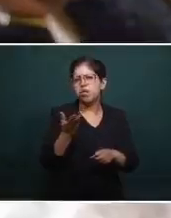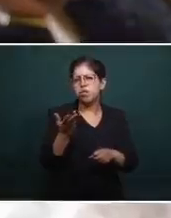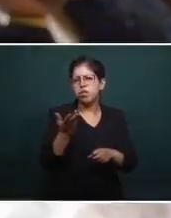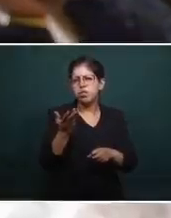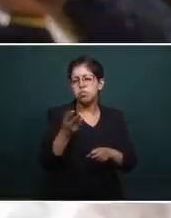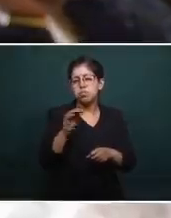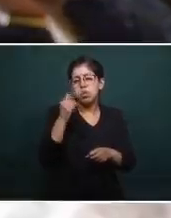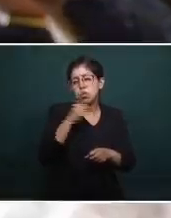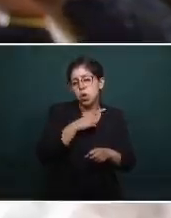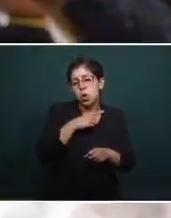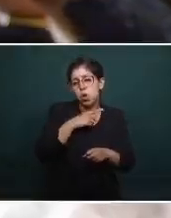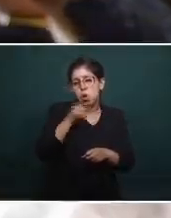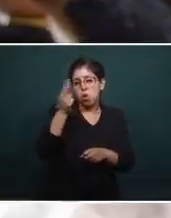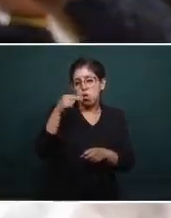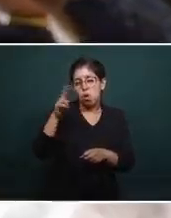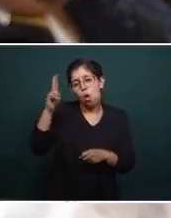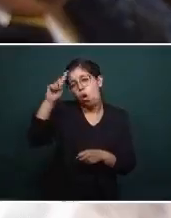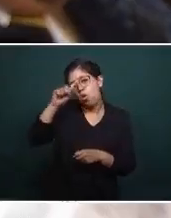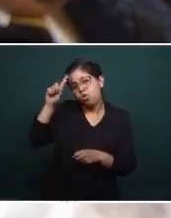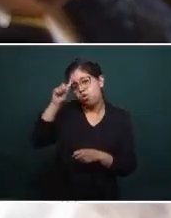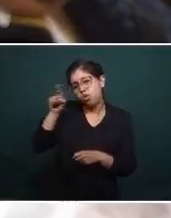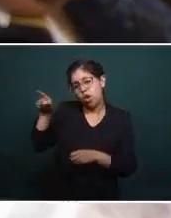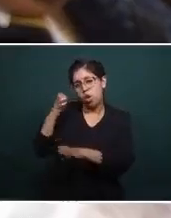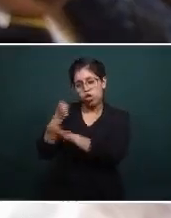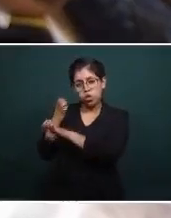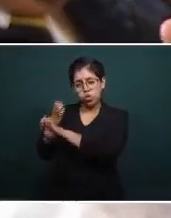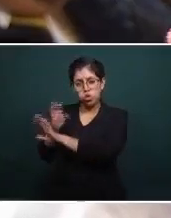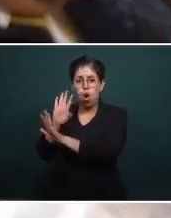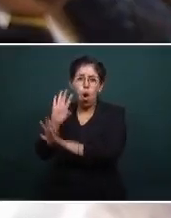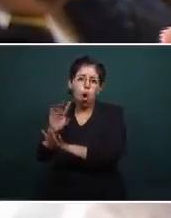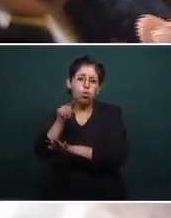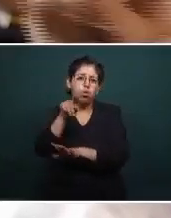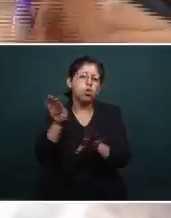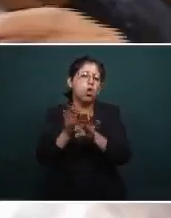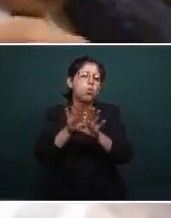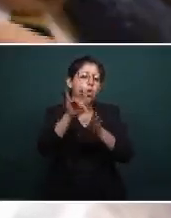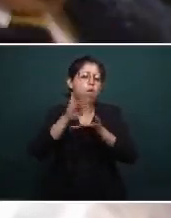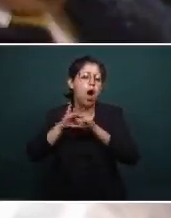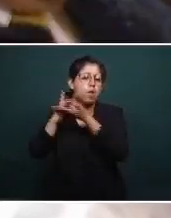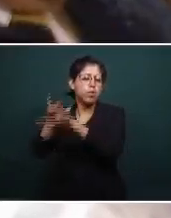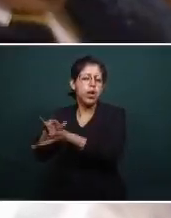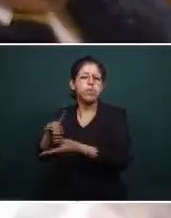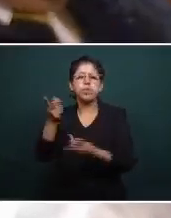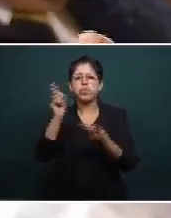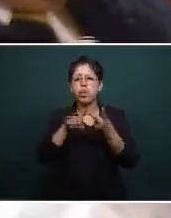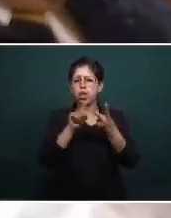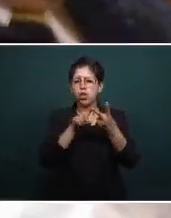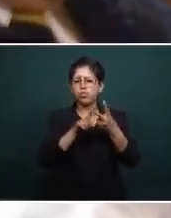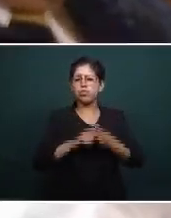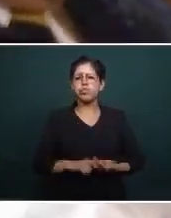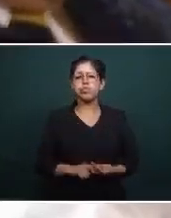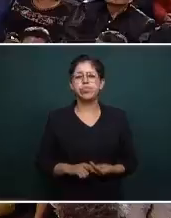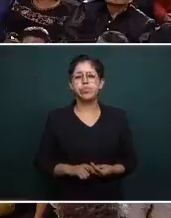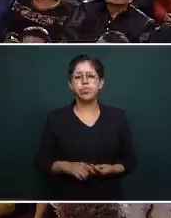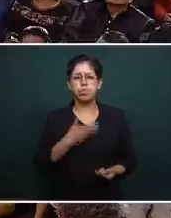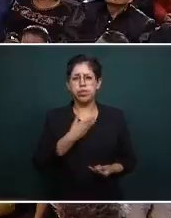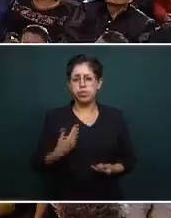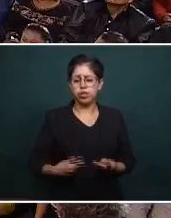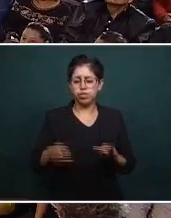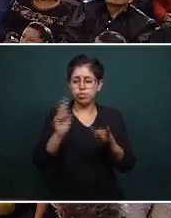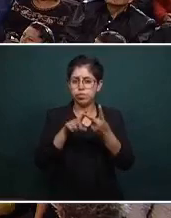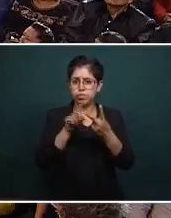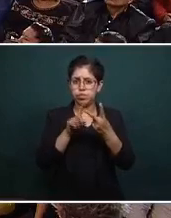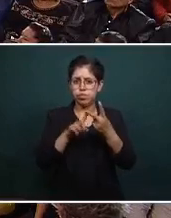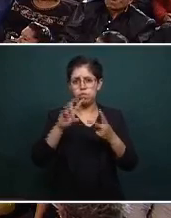solamente en este exhorto que se hace al gobierno de los Estados Unidos? Eso es por una parte. Y la otra, presidente,